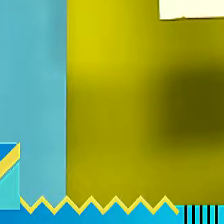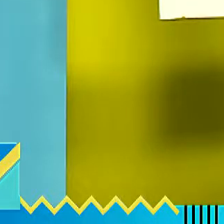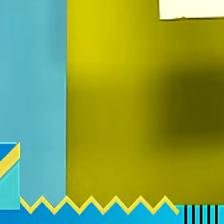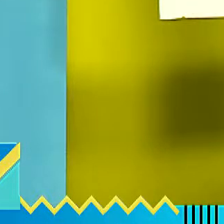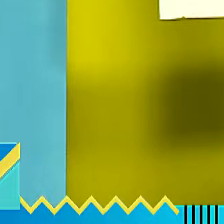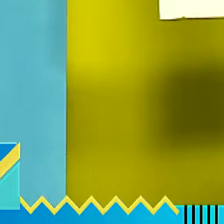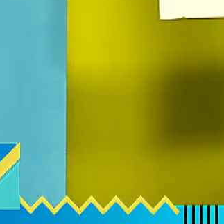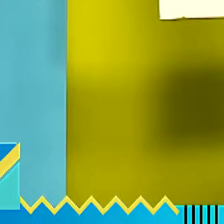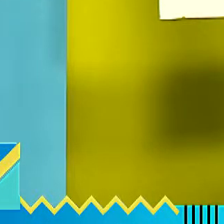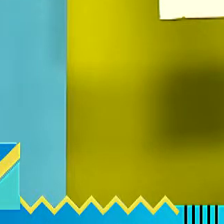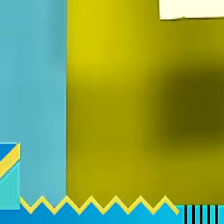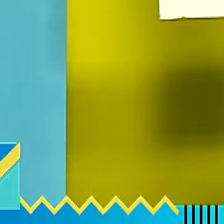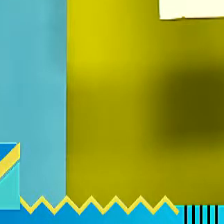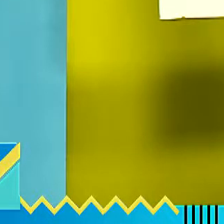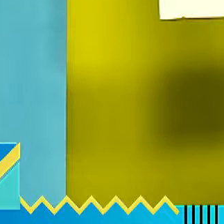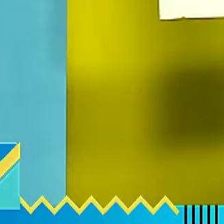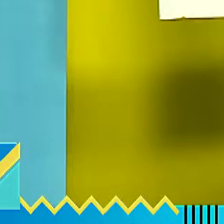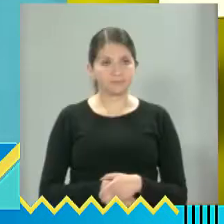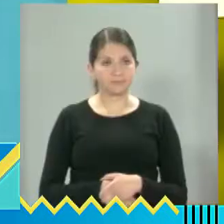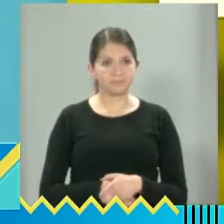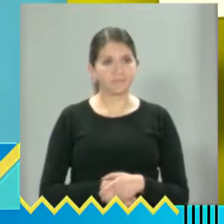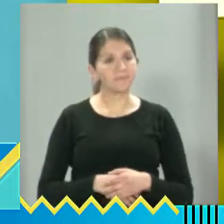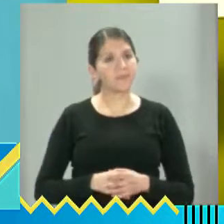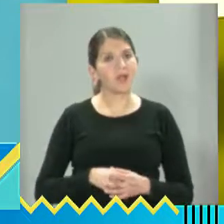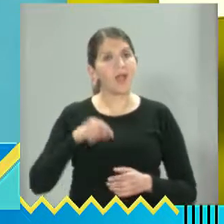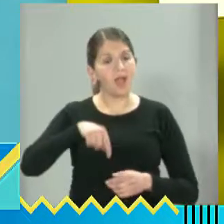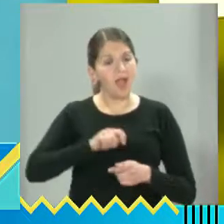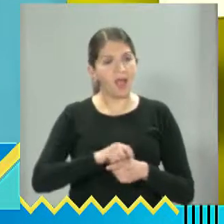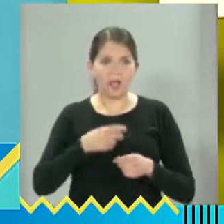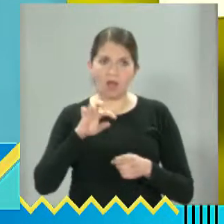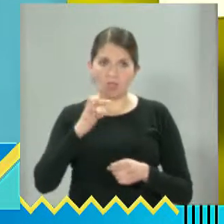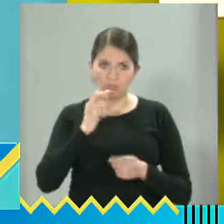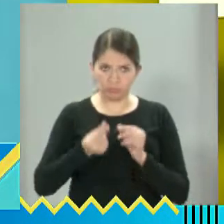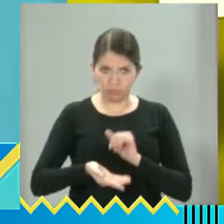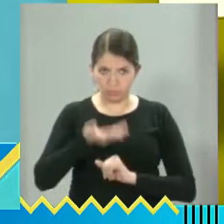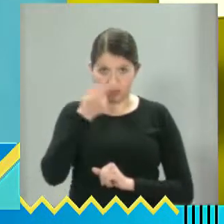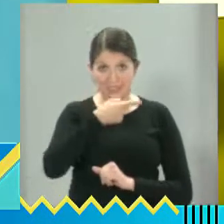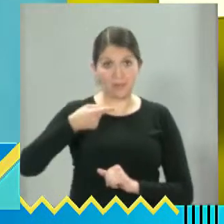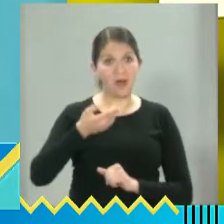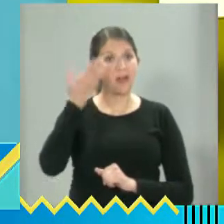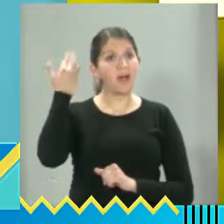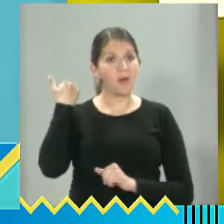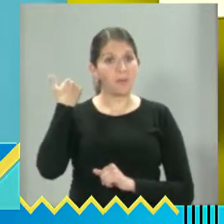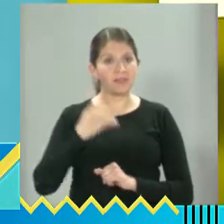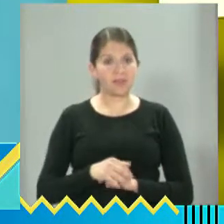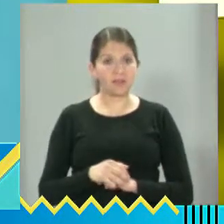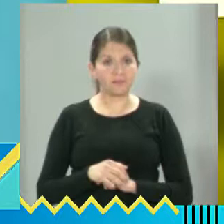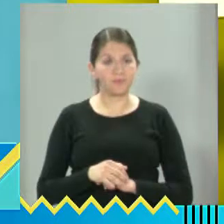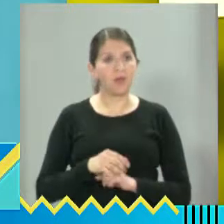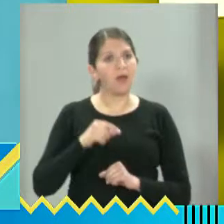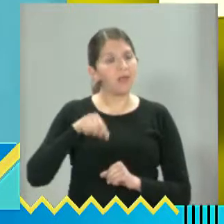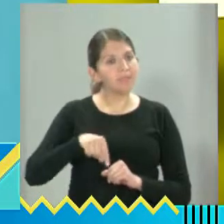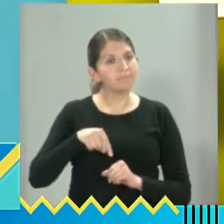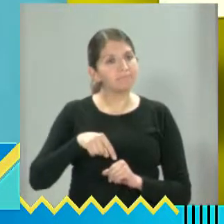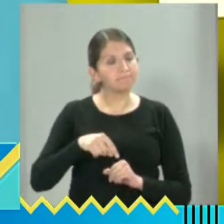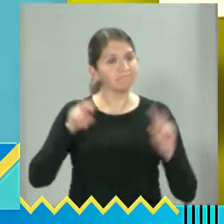en el país. Esta mañana, después de una corrida cambiaria muy fuerte la semana pasada y a partir de allí que se empezó a hablar de un